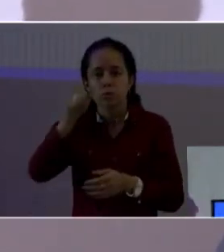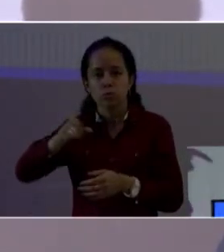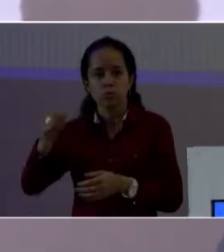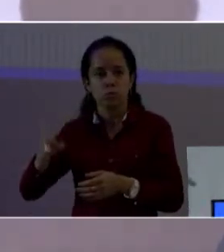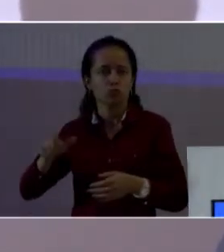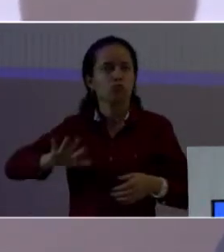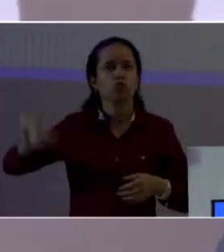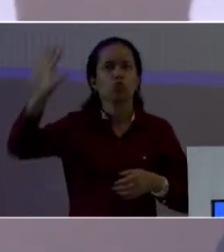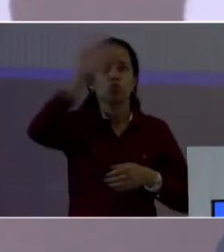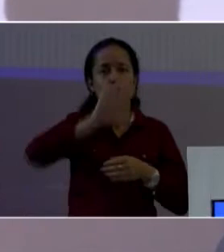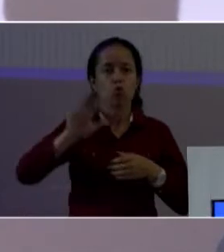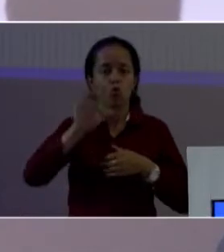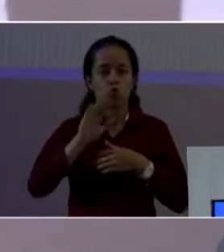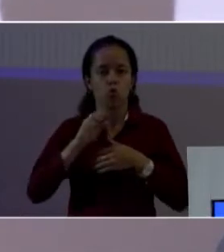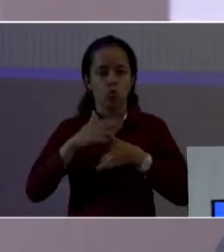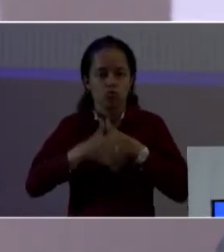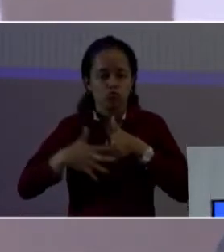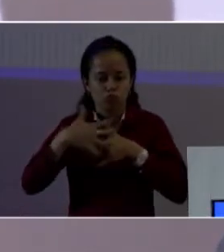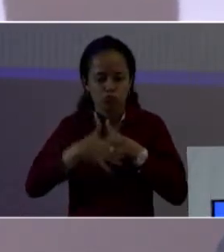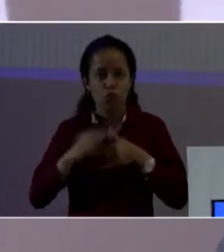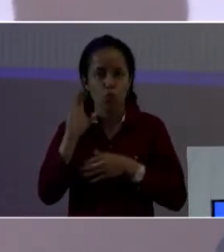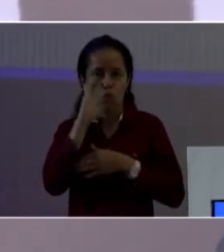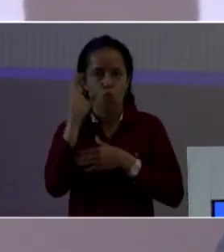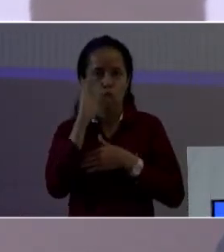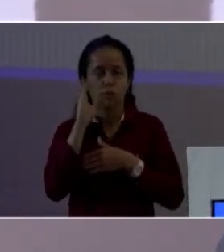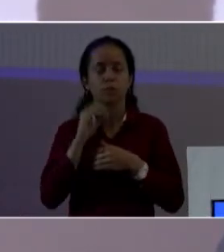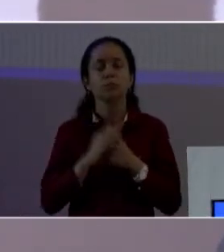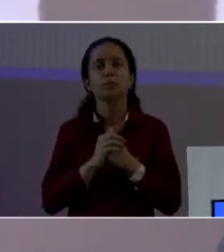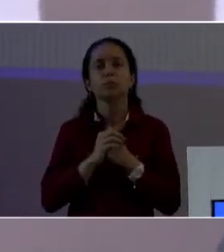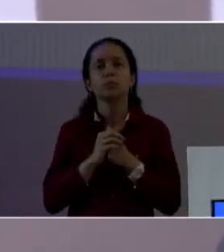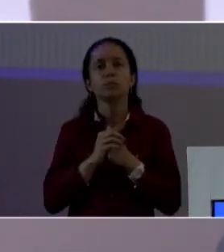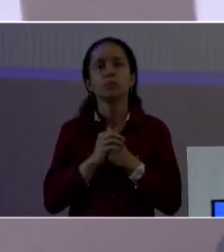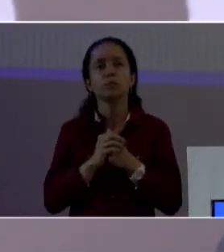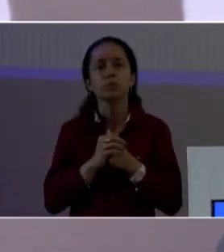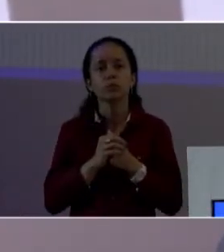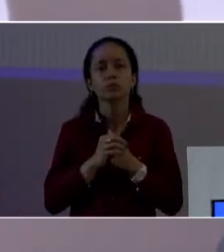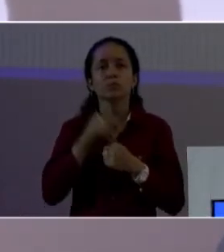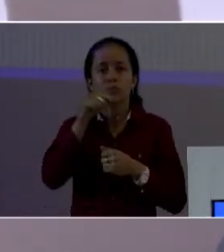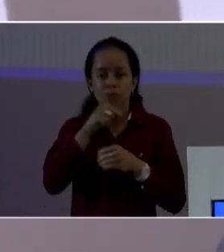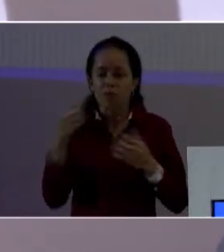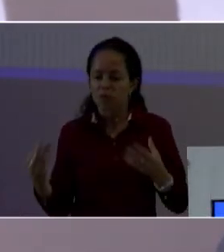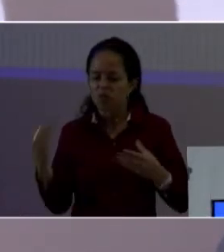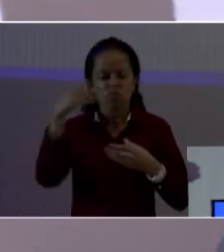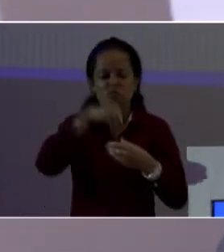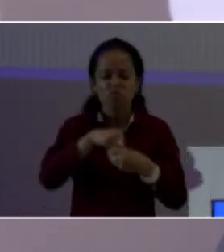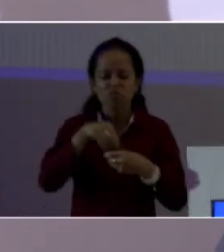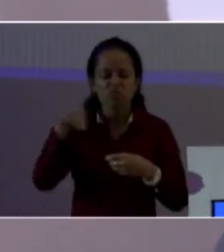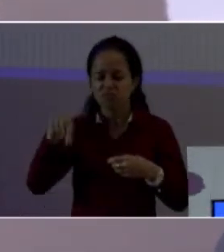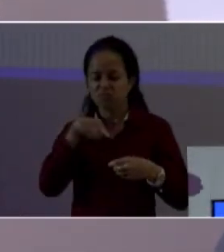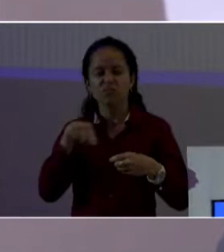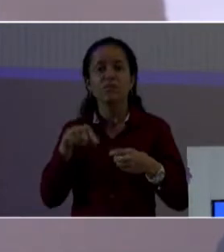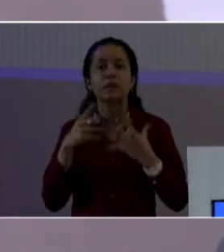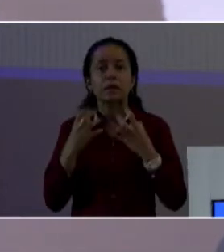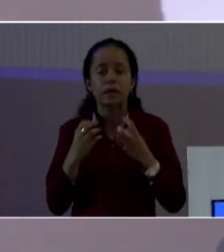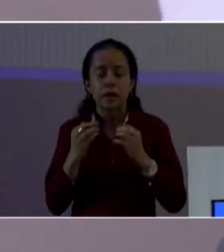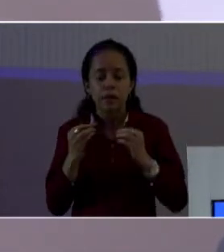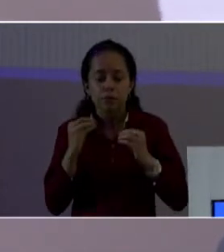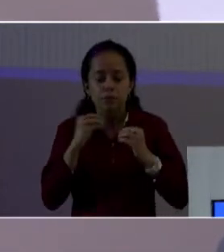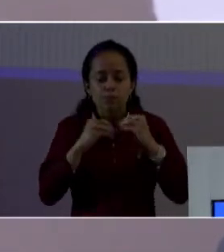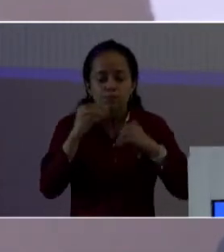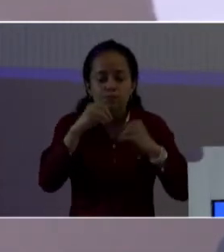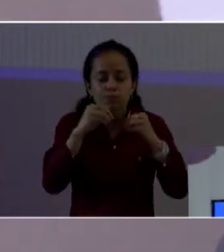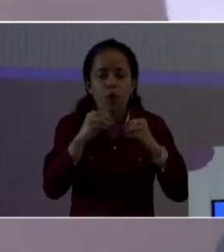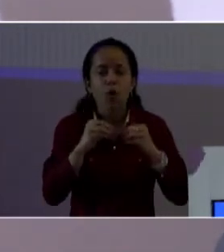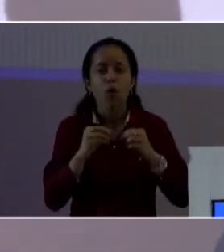del país. El tema de la reincorporación y la reintegración comunitaria pues busca reconstruir o